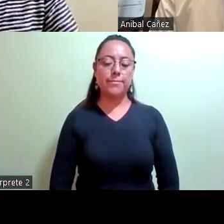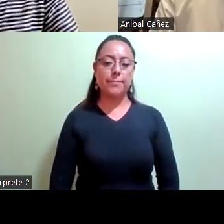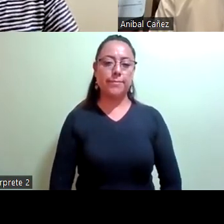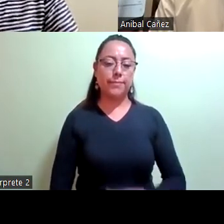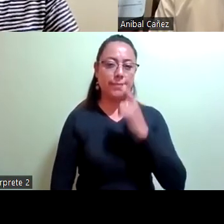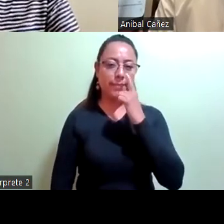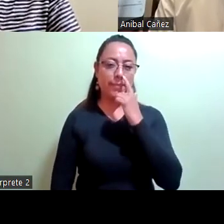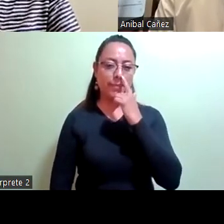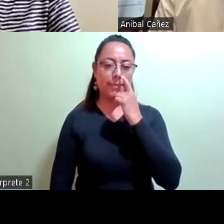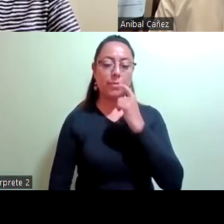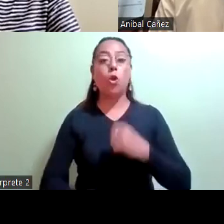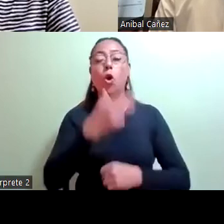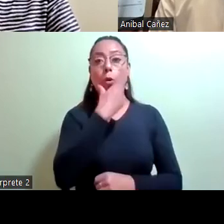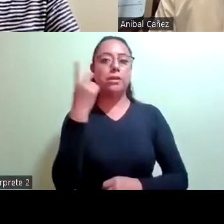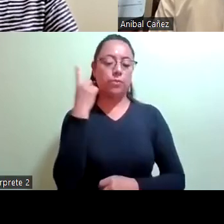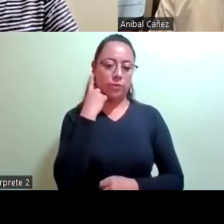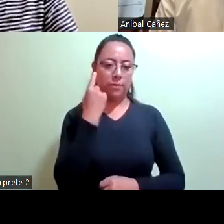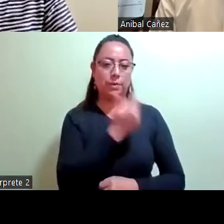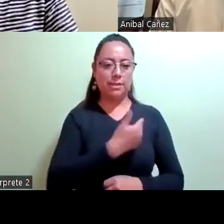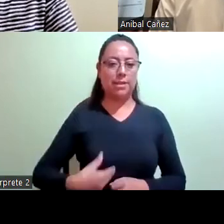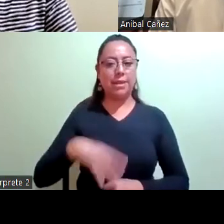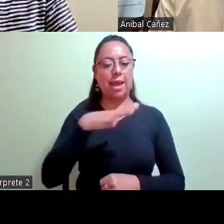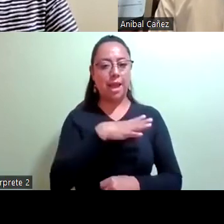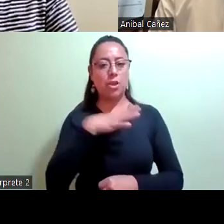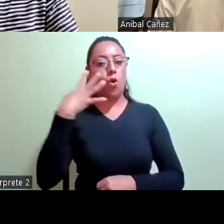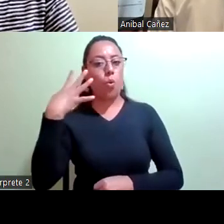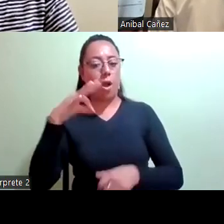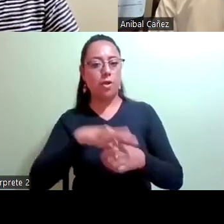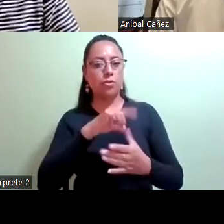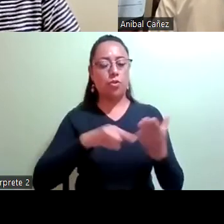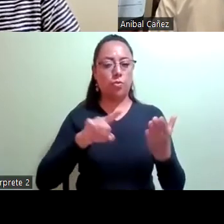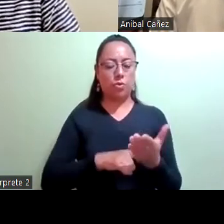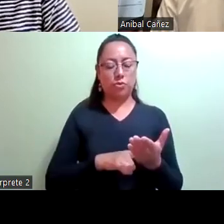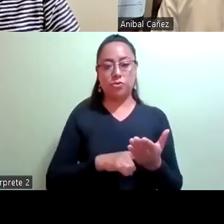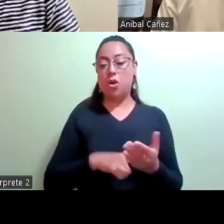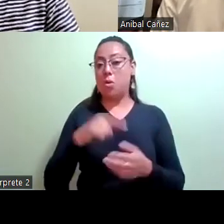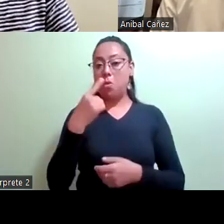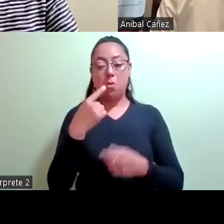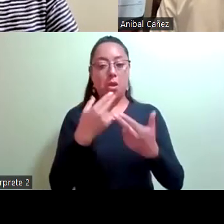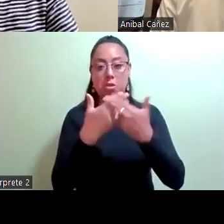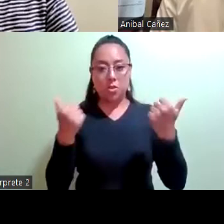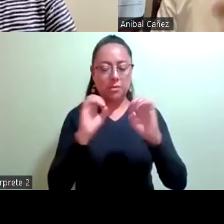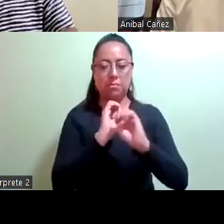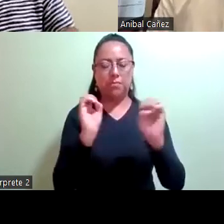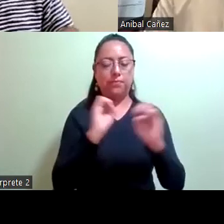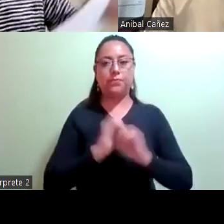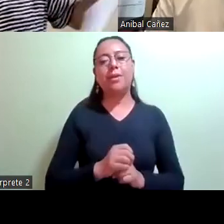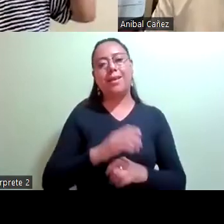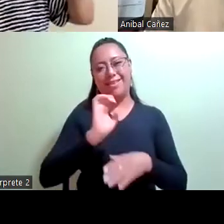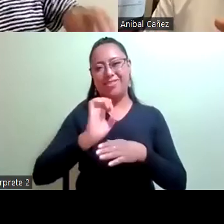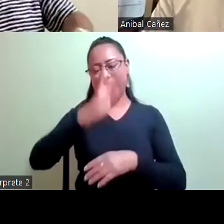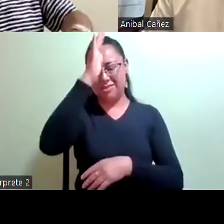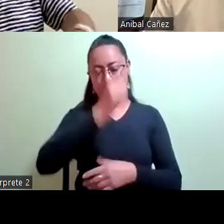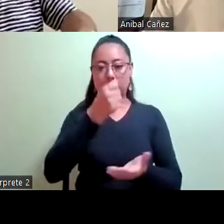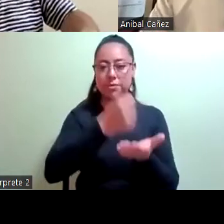Diputado presidente, existen 4 votos a favor, ni uno en contra, abstenciones, por lo que se aprueba el acuerdo de